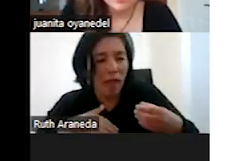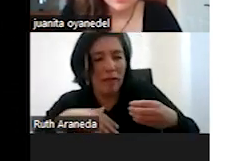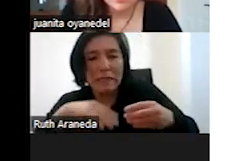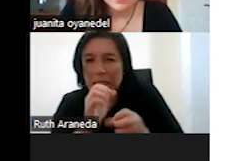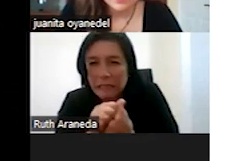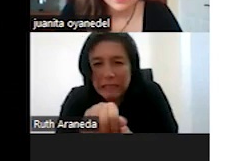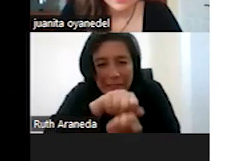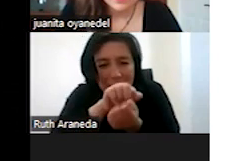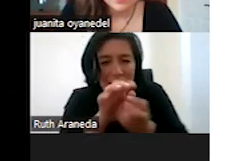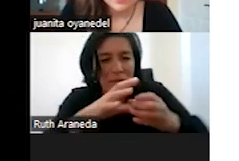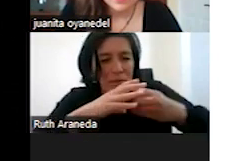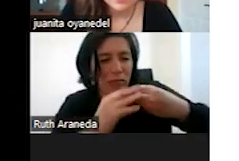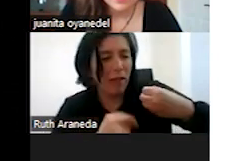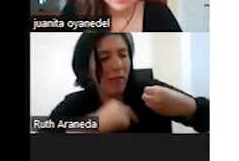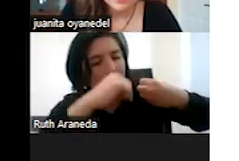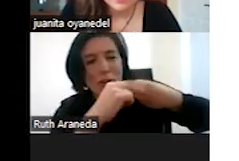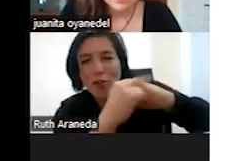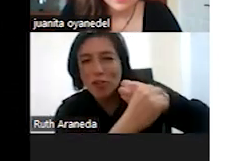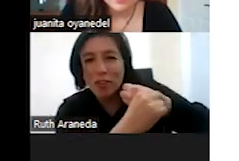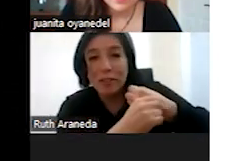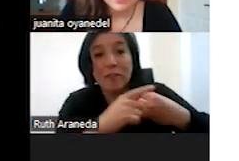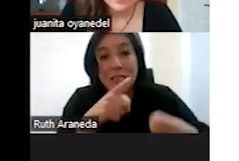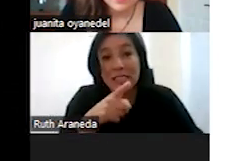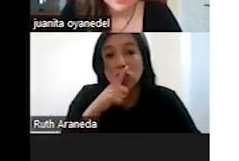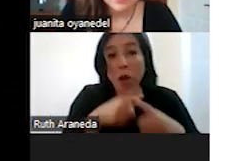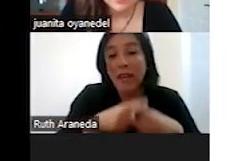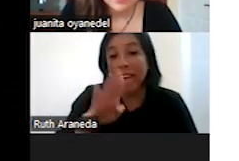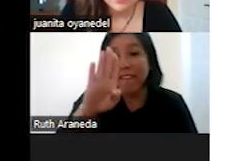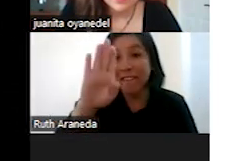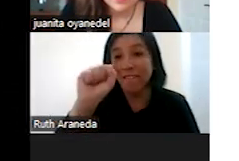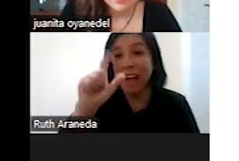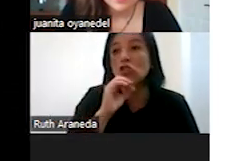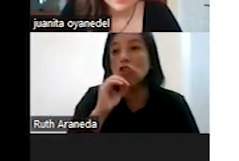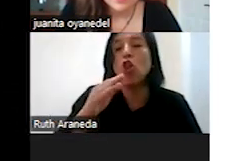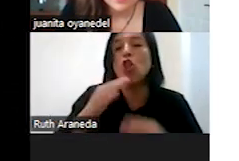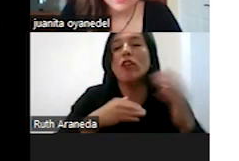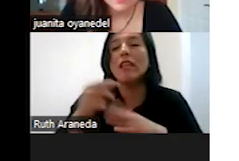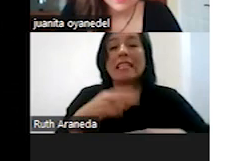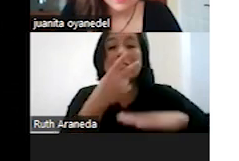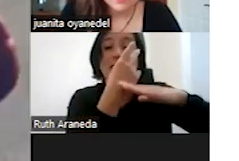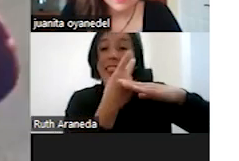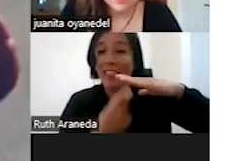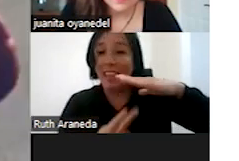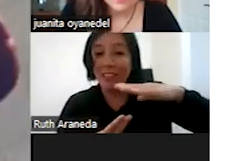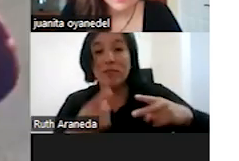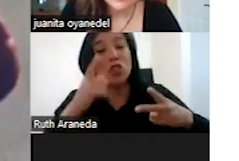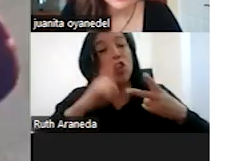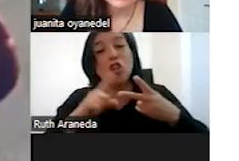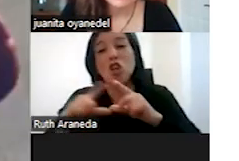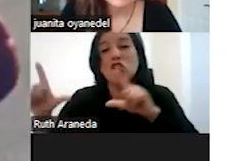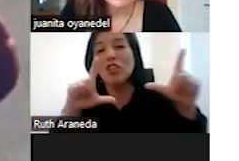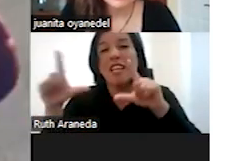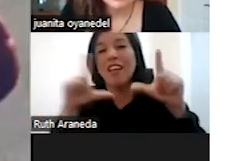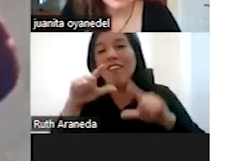muy particulares. Entonces tenemos Bato, que es un nombre que viene de un lugar en Quintero, y Yuyeo, que es Yuyeo, cerca de San Antonio.